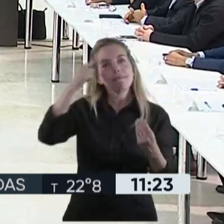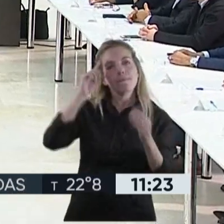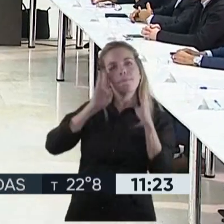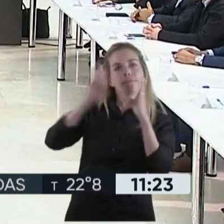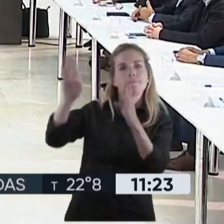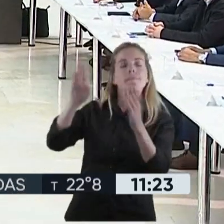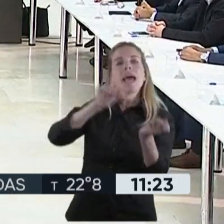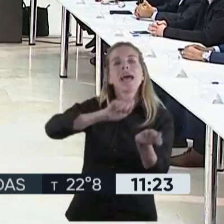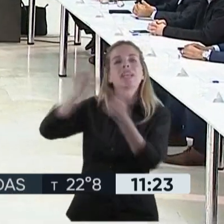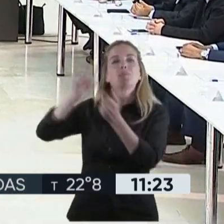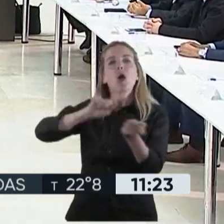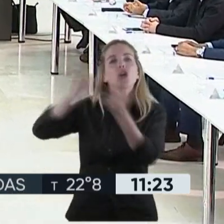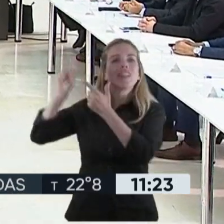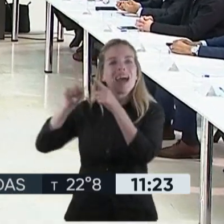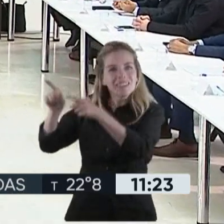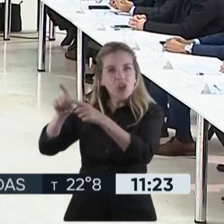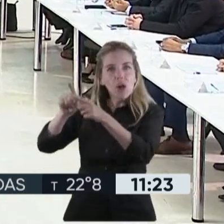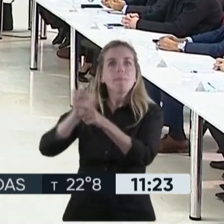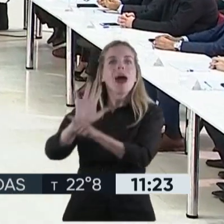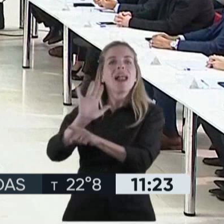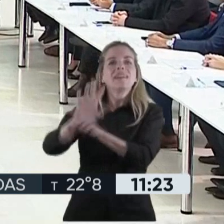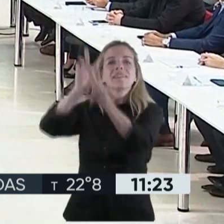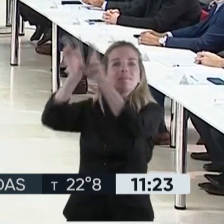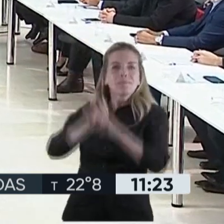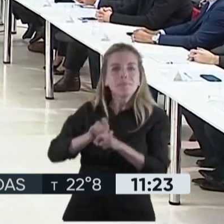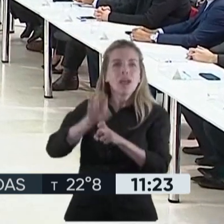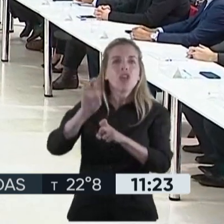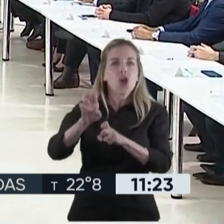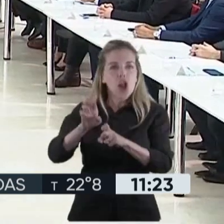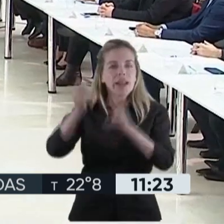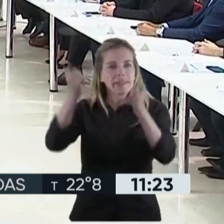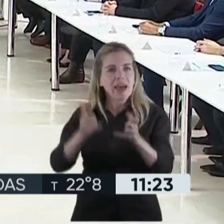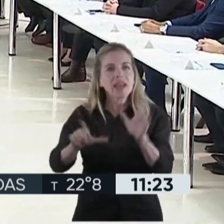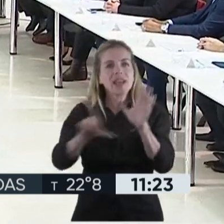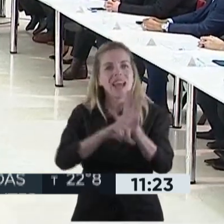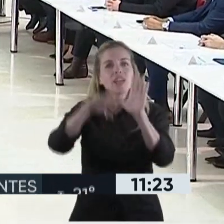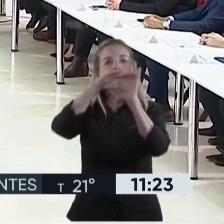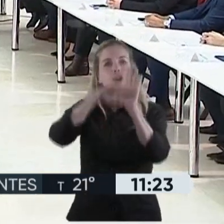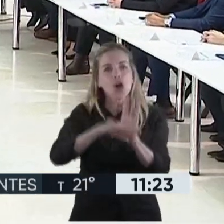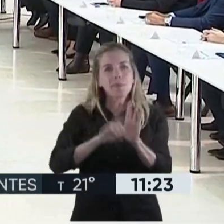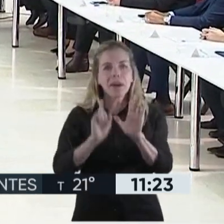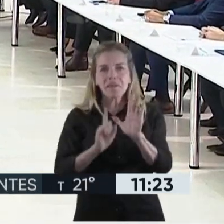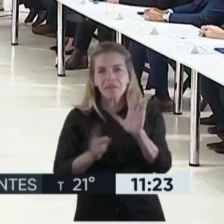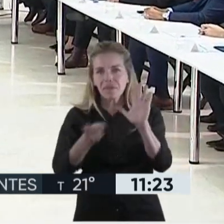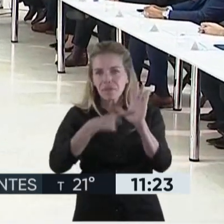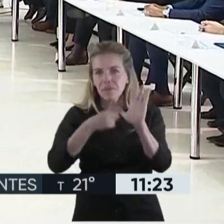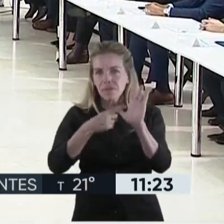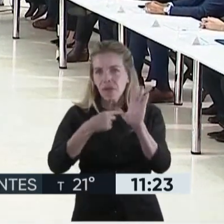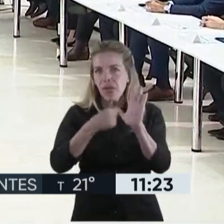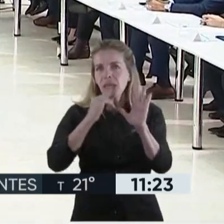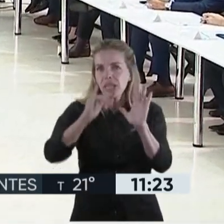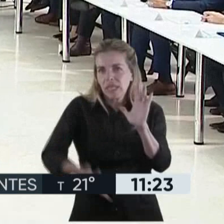exportación y hacia la inversión extranjera directa. Hay una norma vigente que permite que